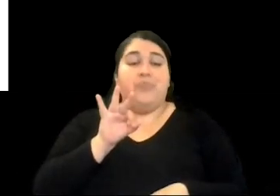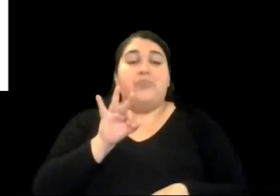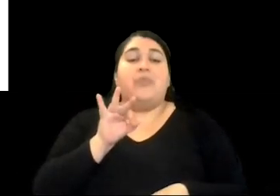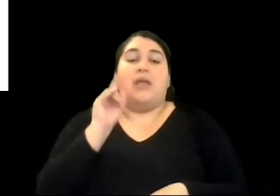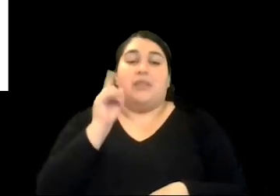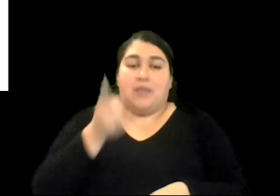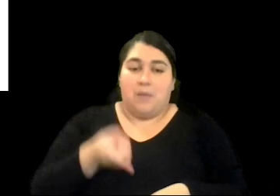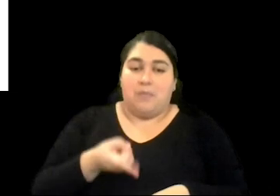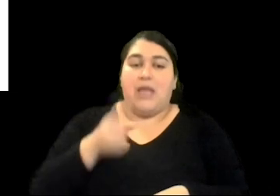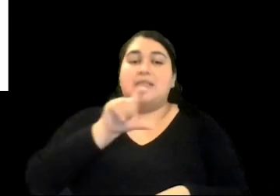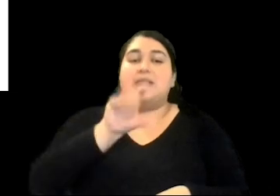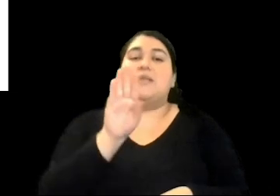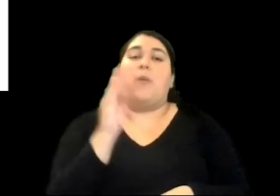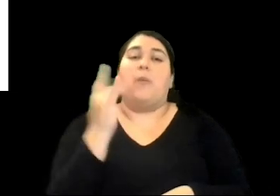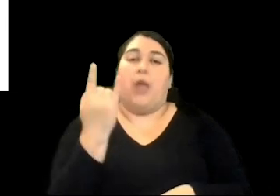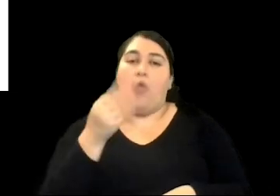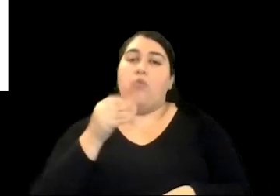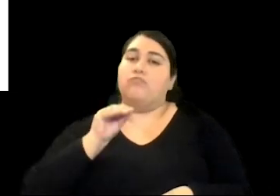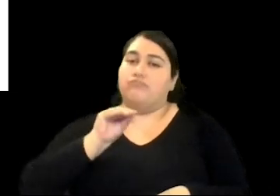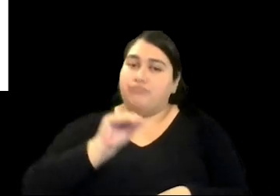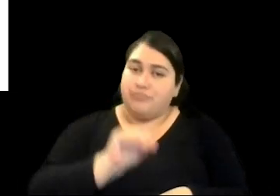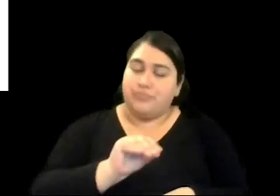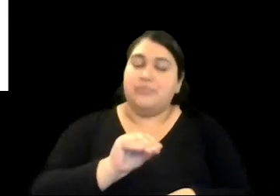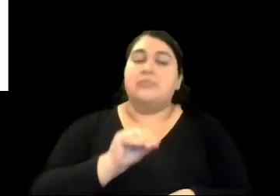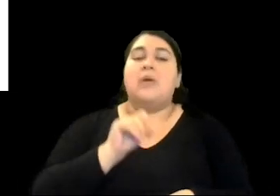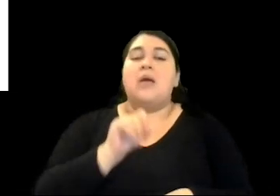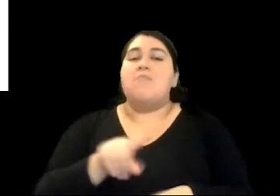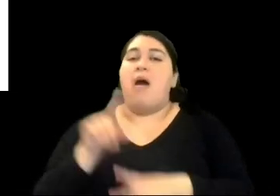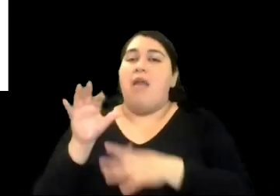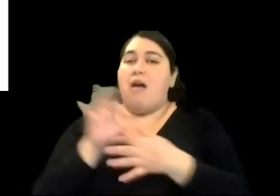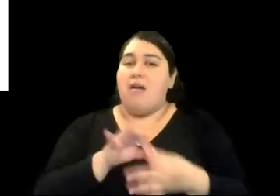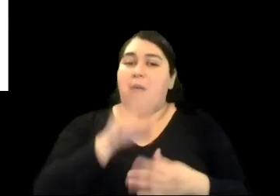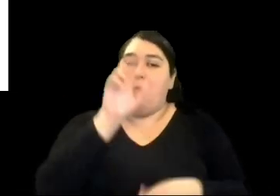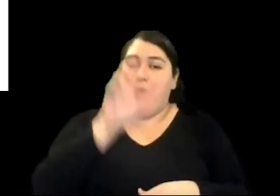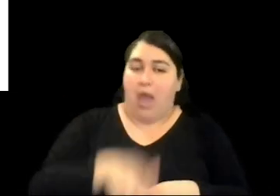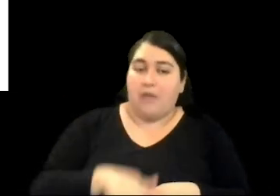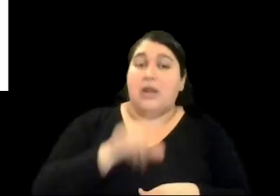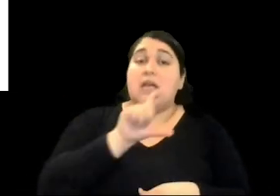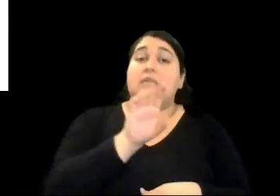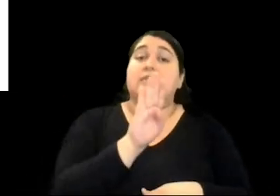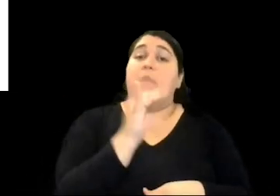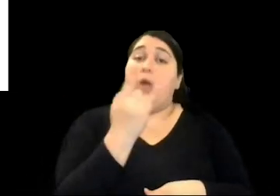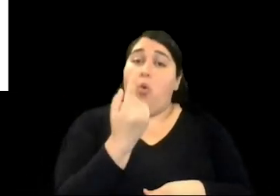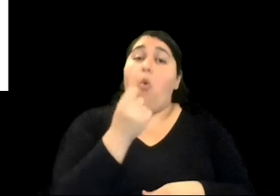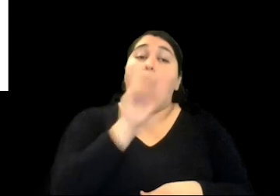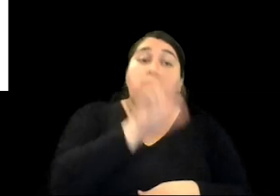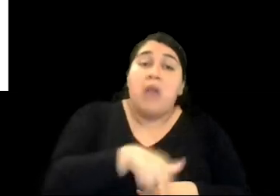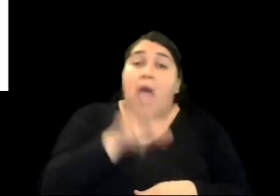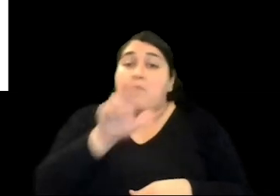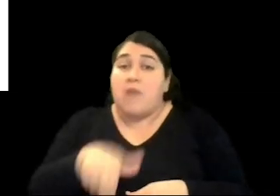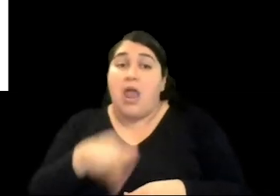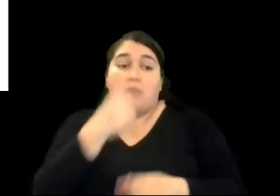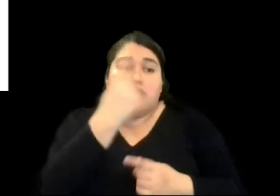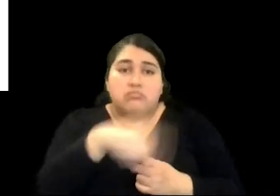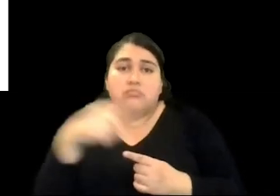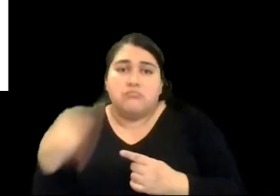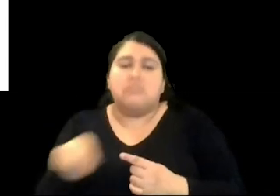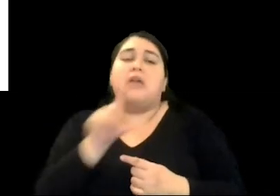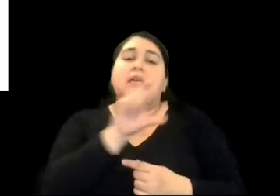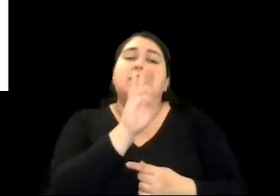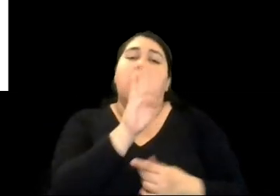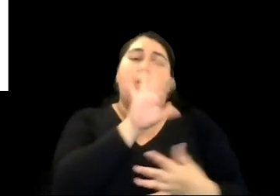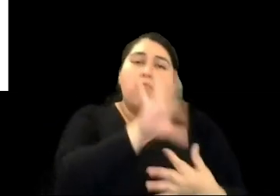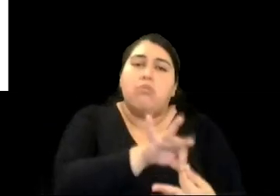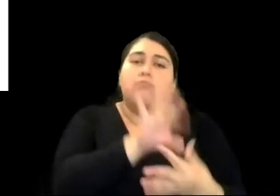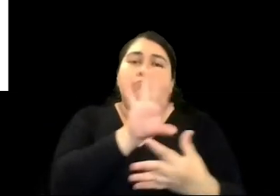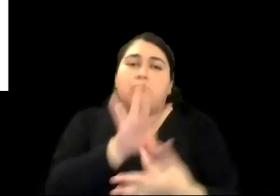la CBU que dispongo para ese plan. Puedo utilizar una CBU para un plan, otro para otro plan. Bueno, y después consolidar, una